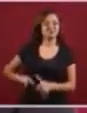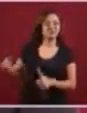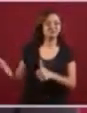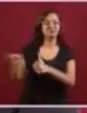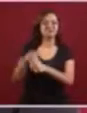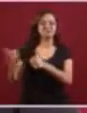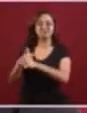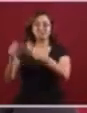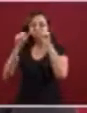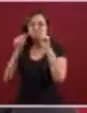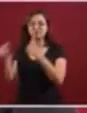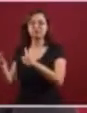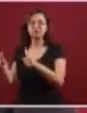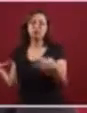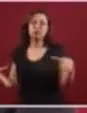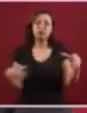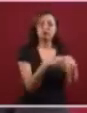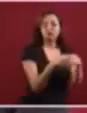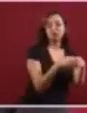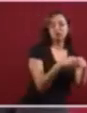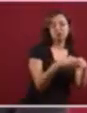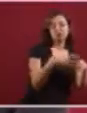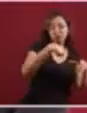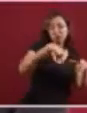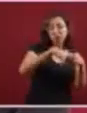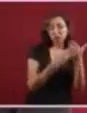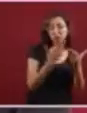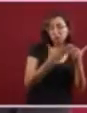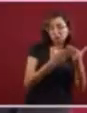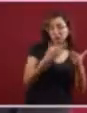No es el interés de un grupo.